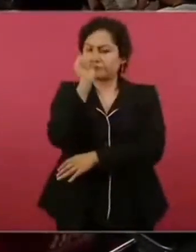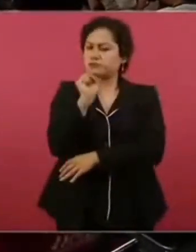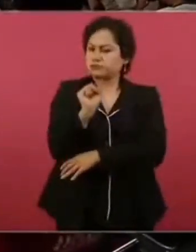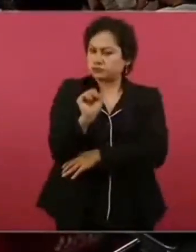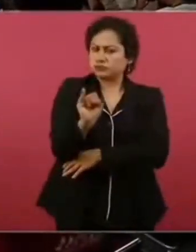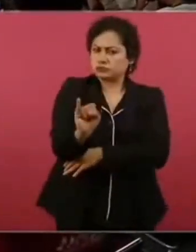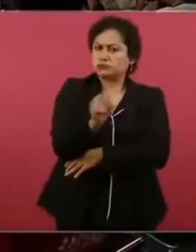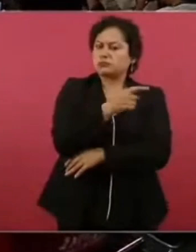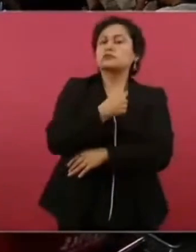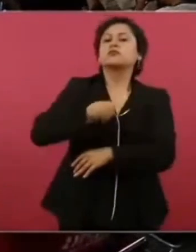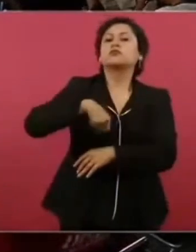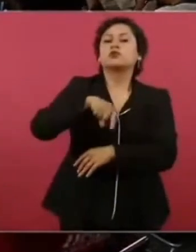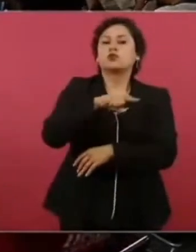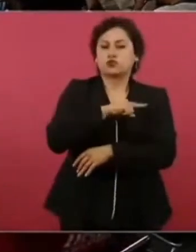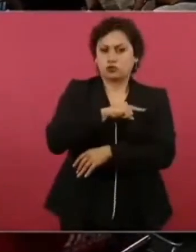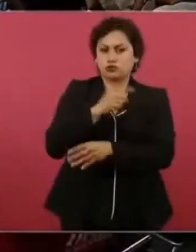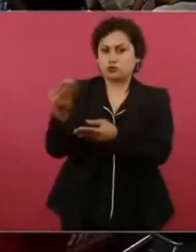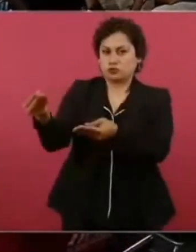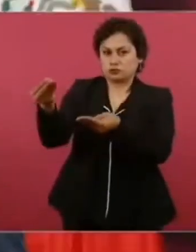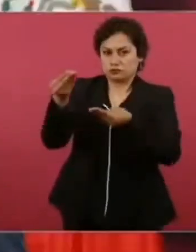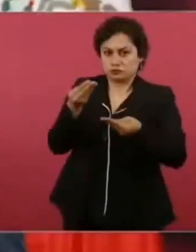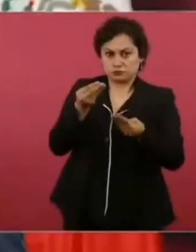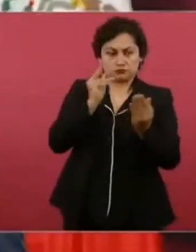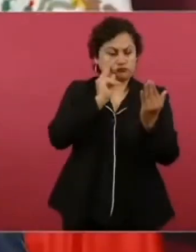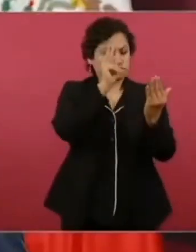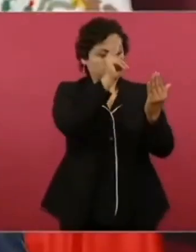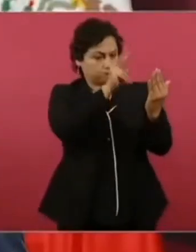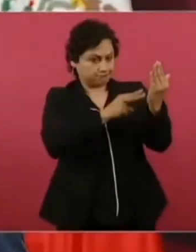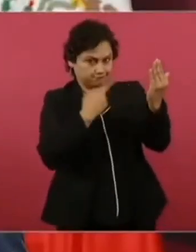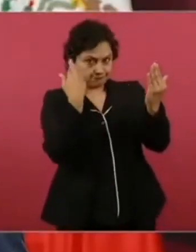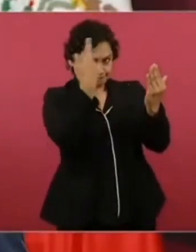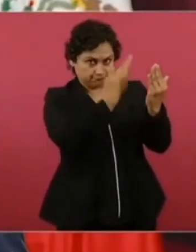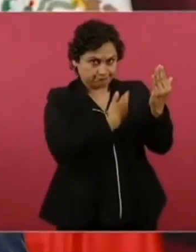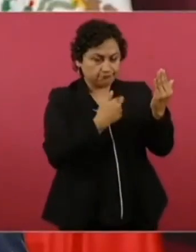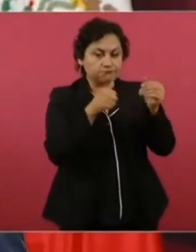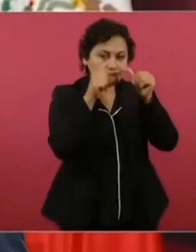revisarlo. Lo vemos. Okay, muchas gracias, señor presidente.